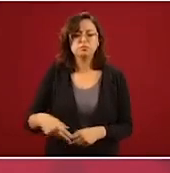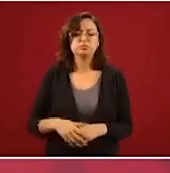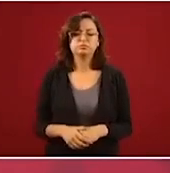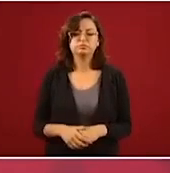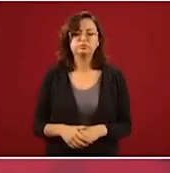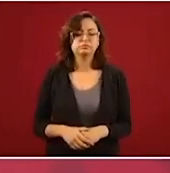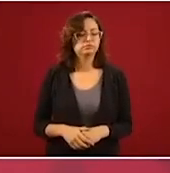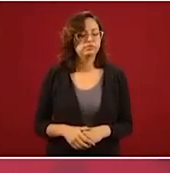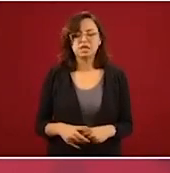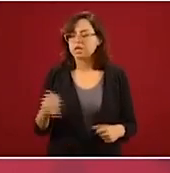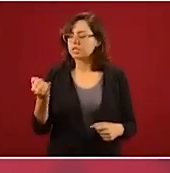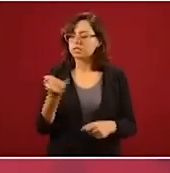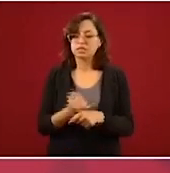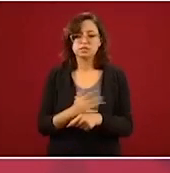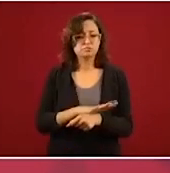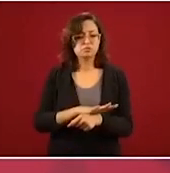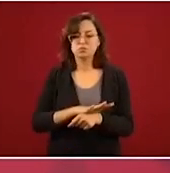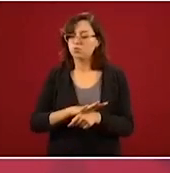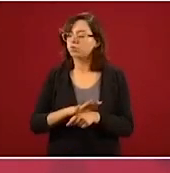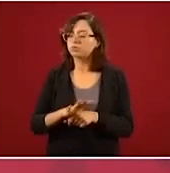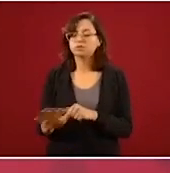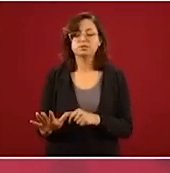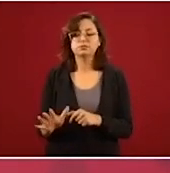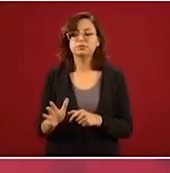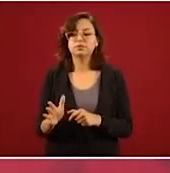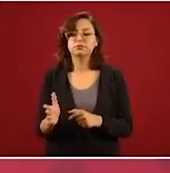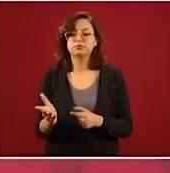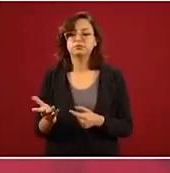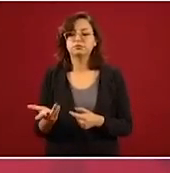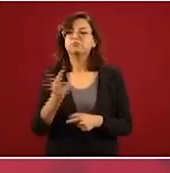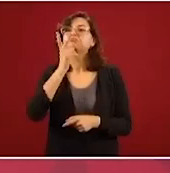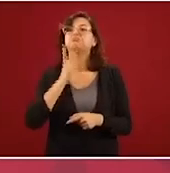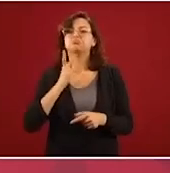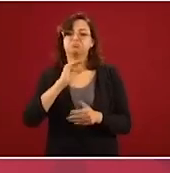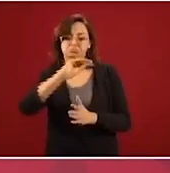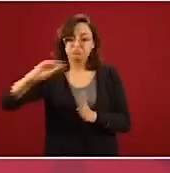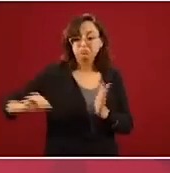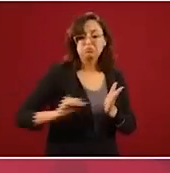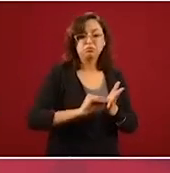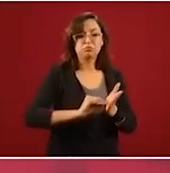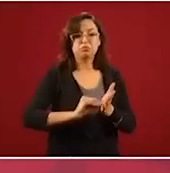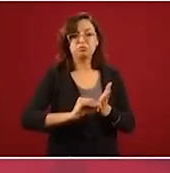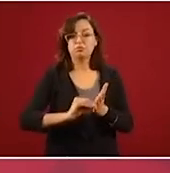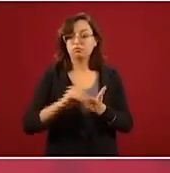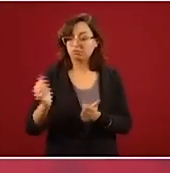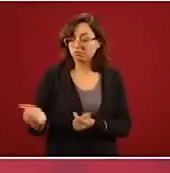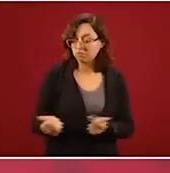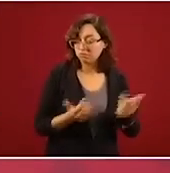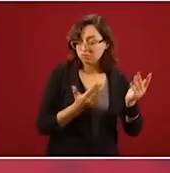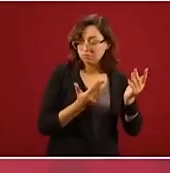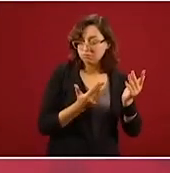no puede quedar comprometido, no puede